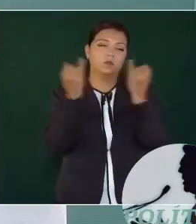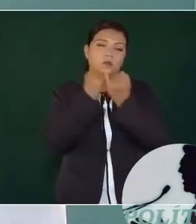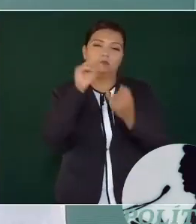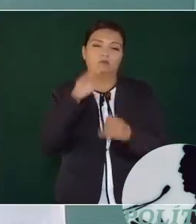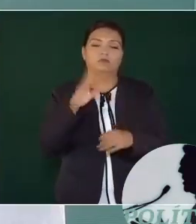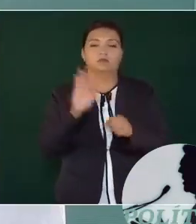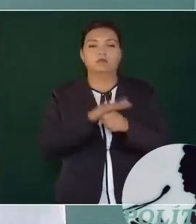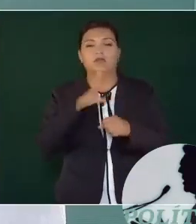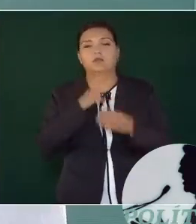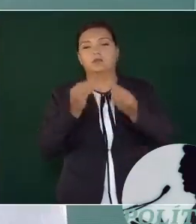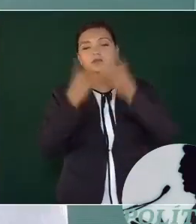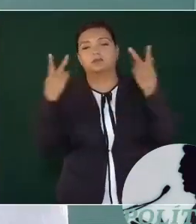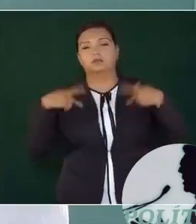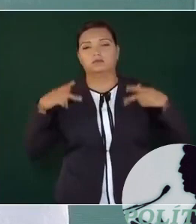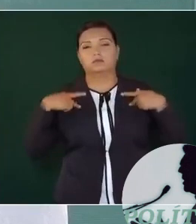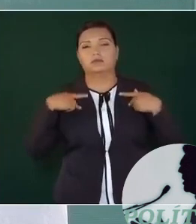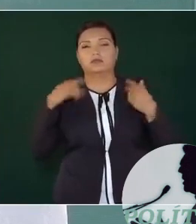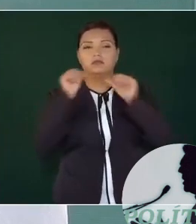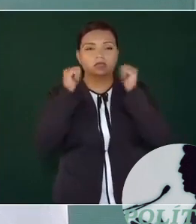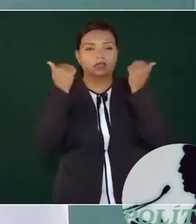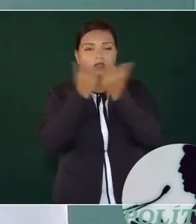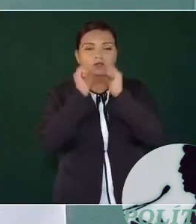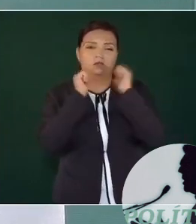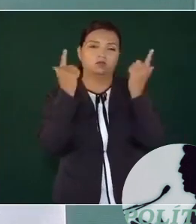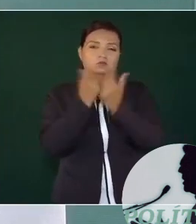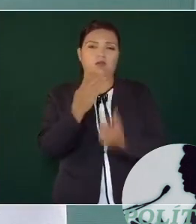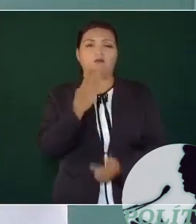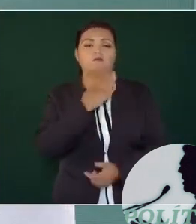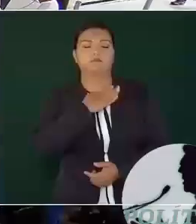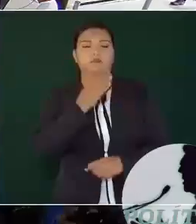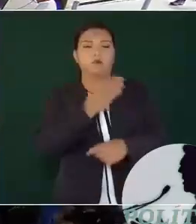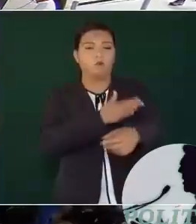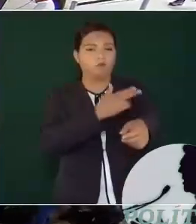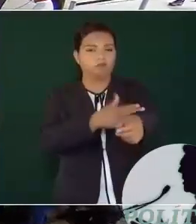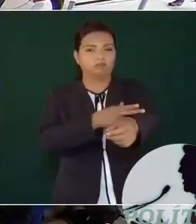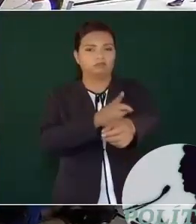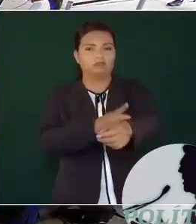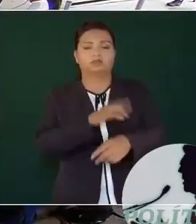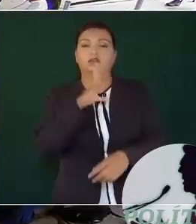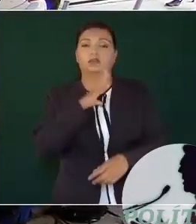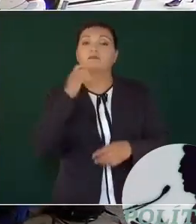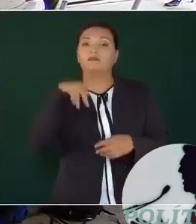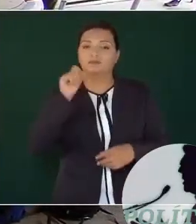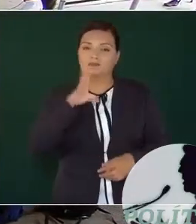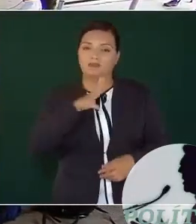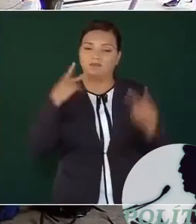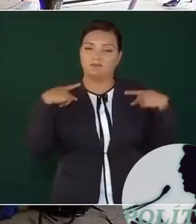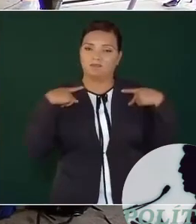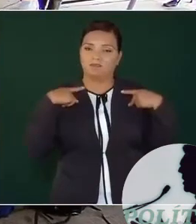mucha gente de organizaciones sociales honesta, pero también hay vivales